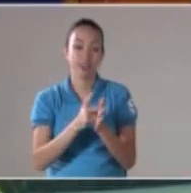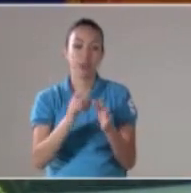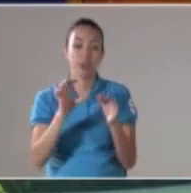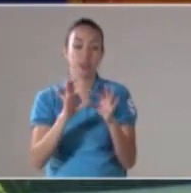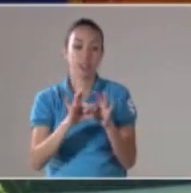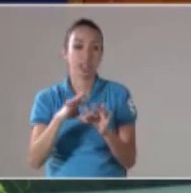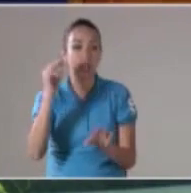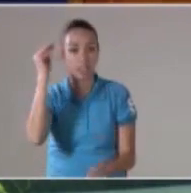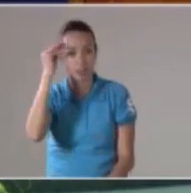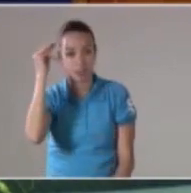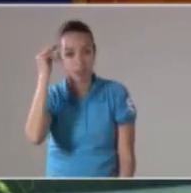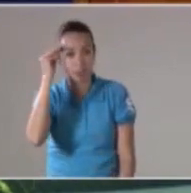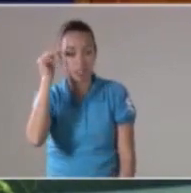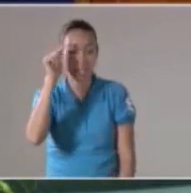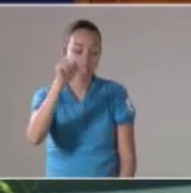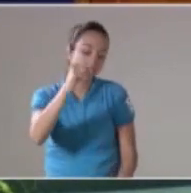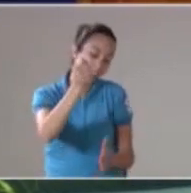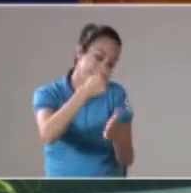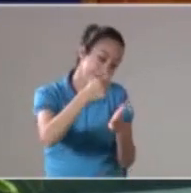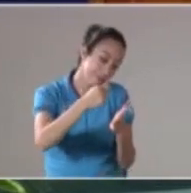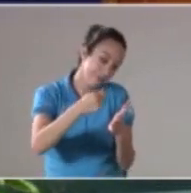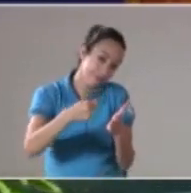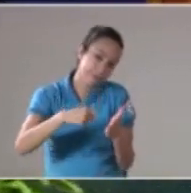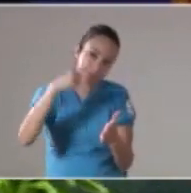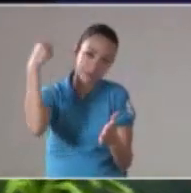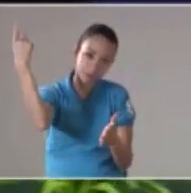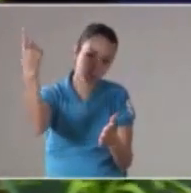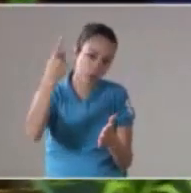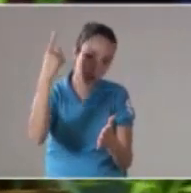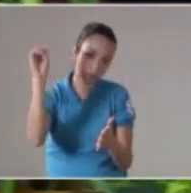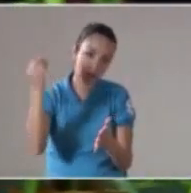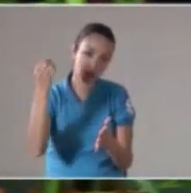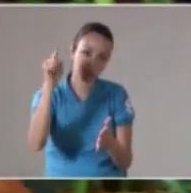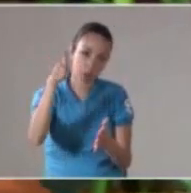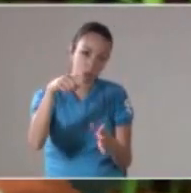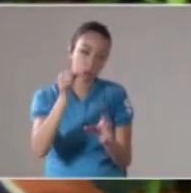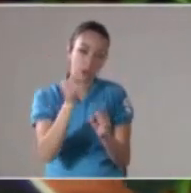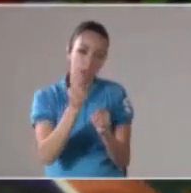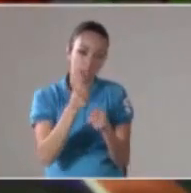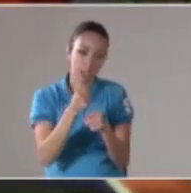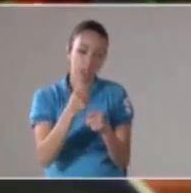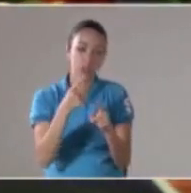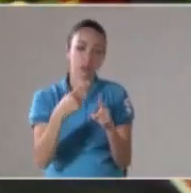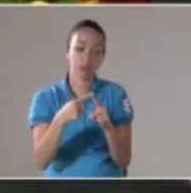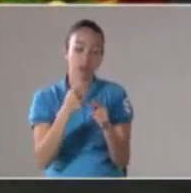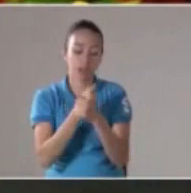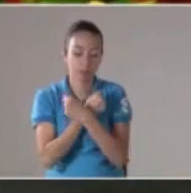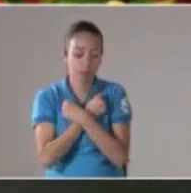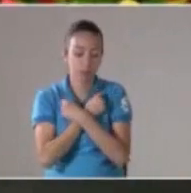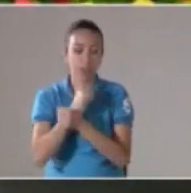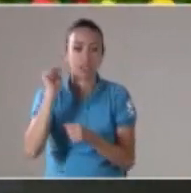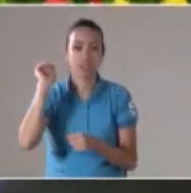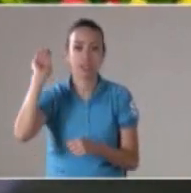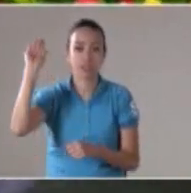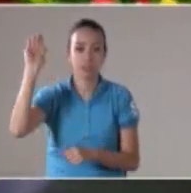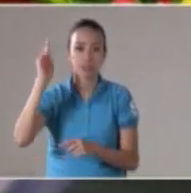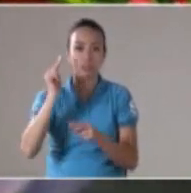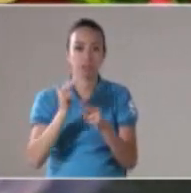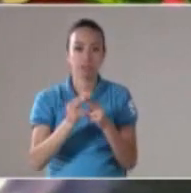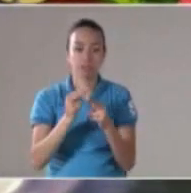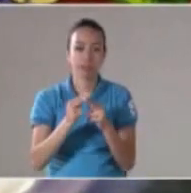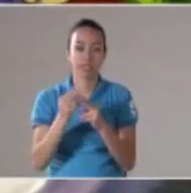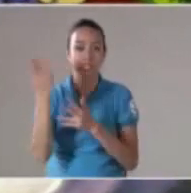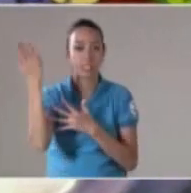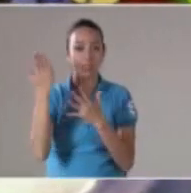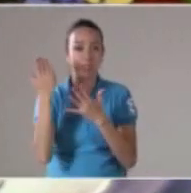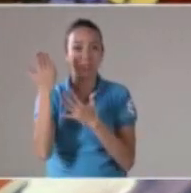las Memorias. Y ahí anota todo lo que tú has hecho por amor a su nombre,